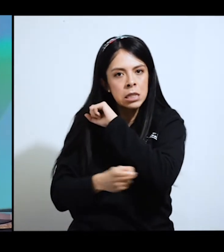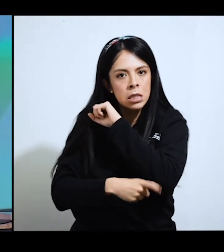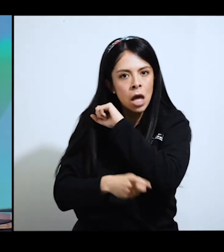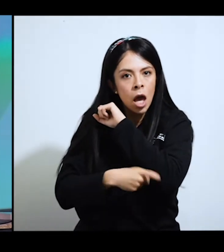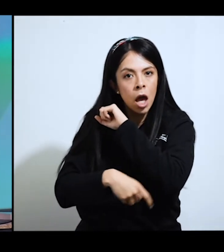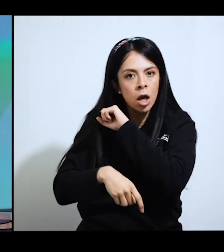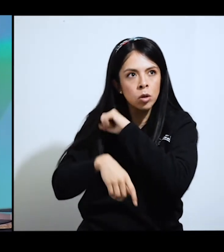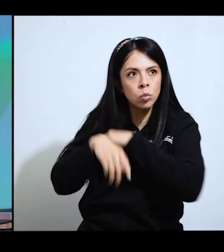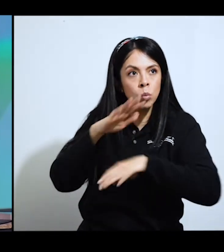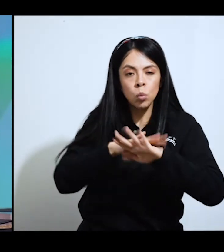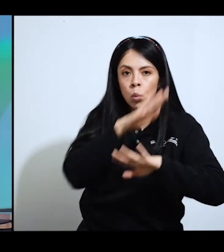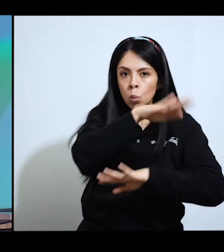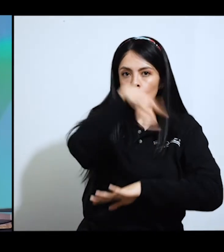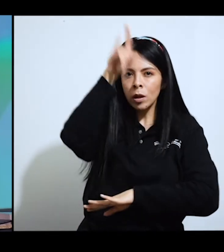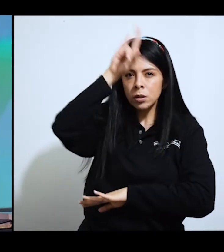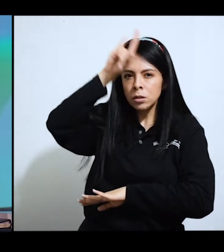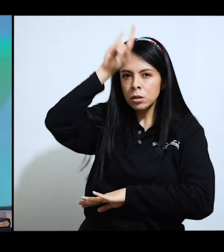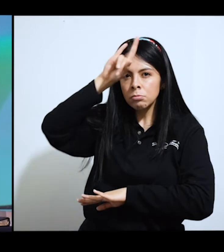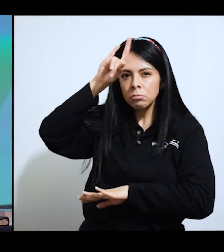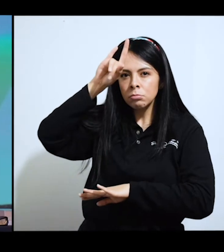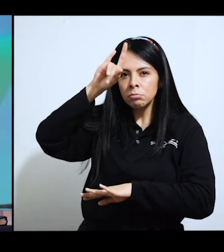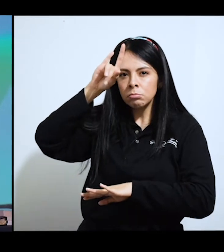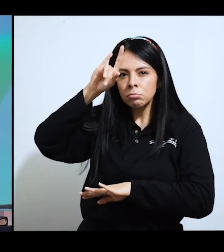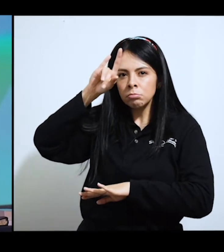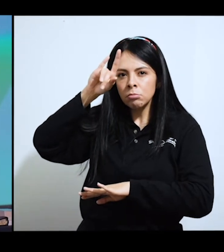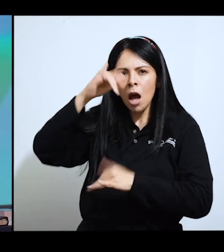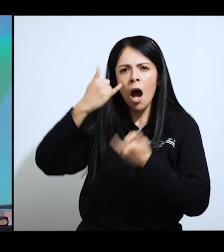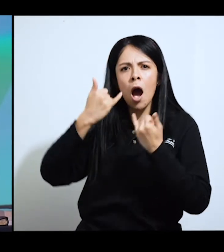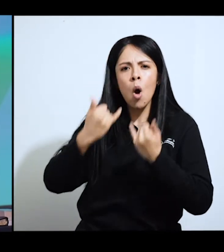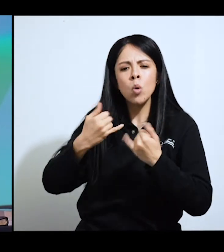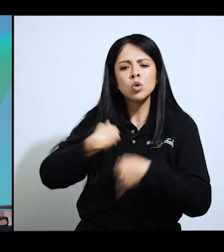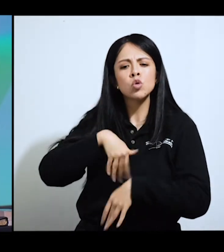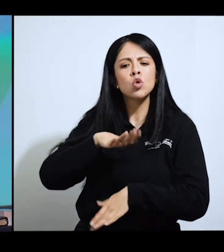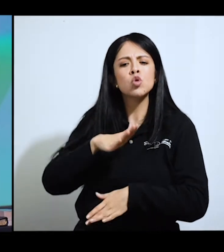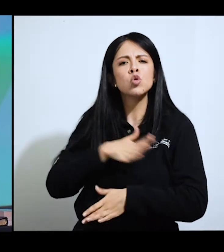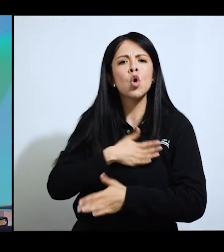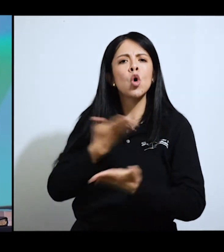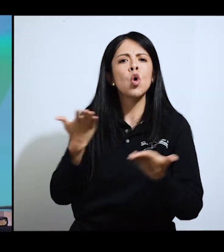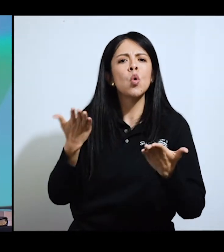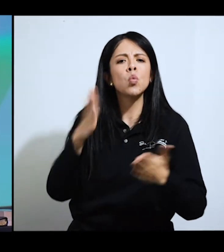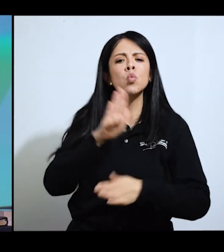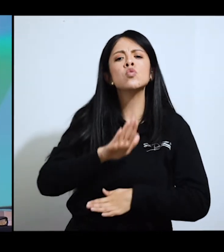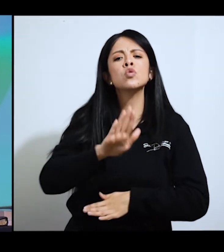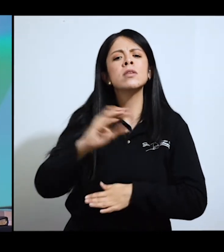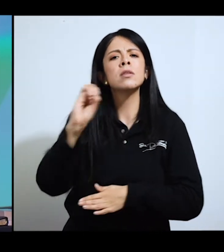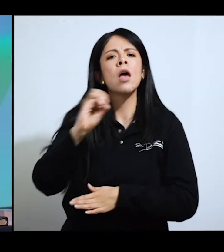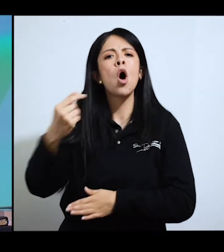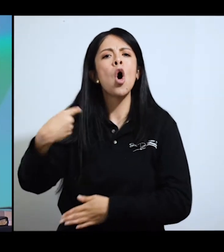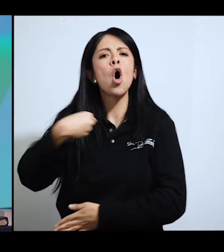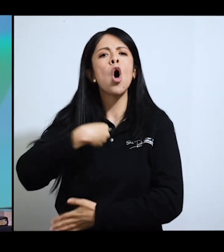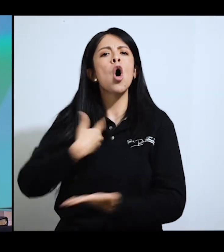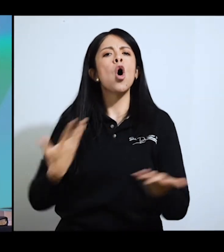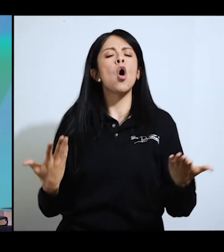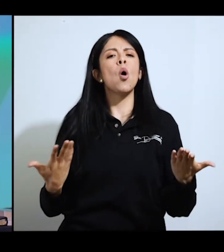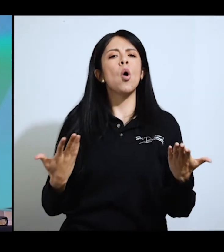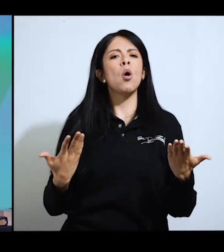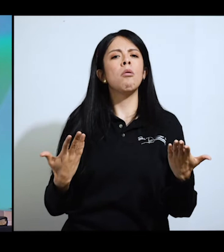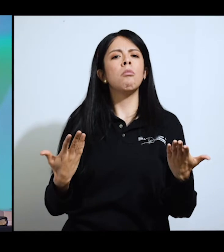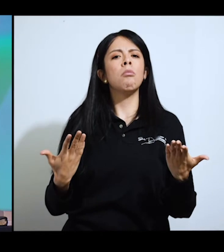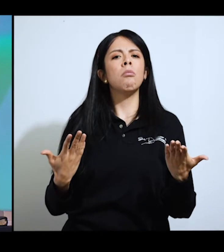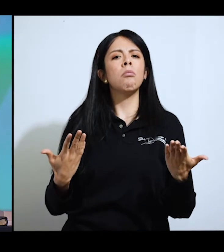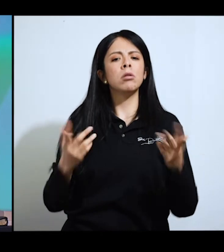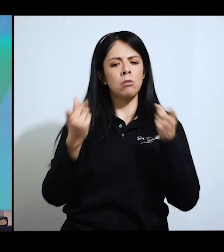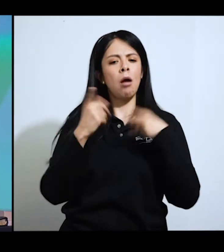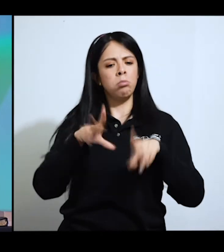de Dios, fue tentado por el diablo, ¿quién es usted o quién